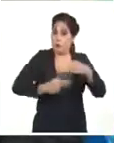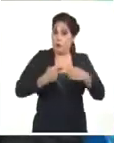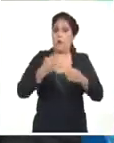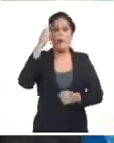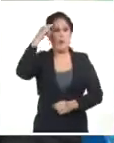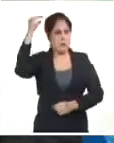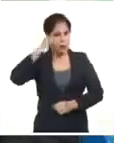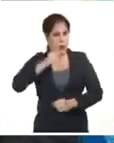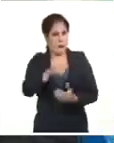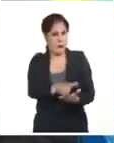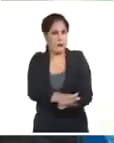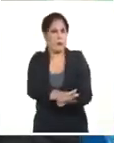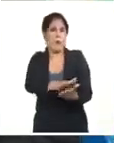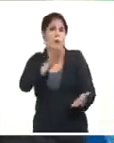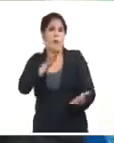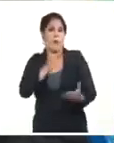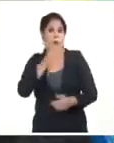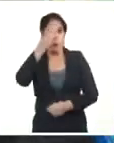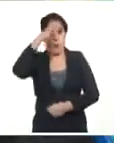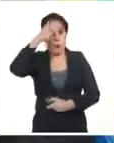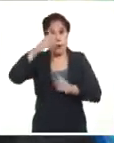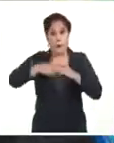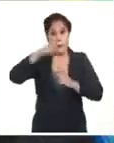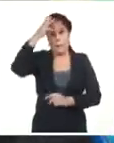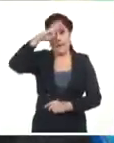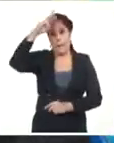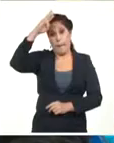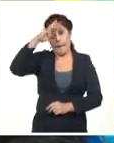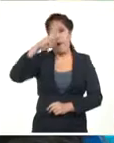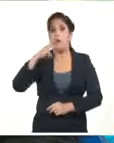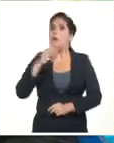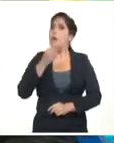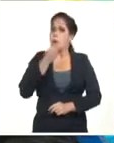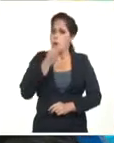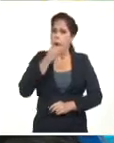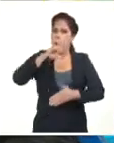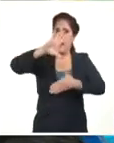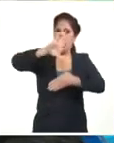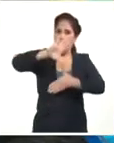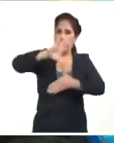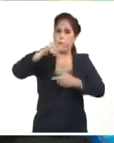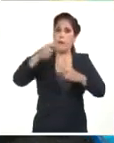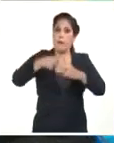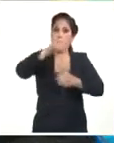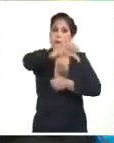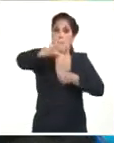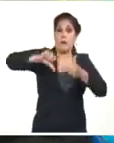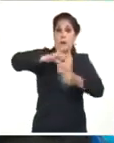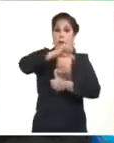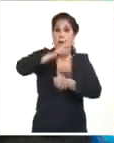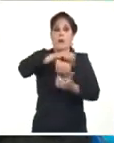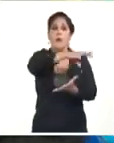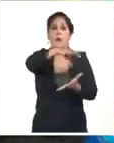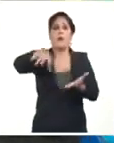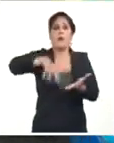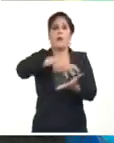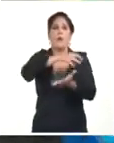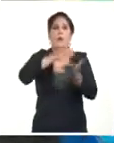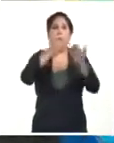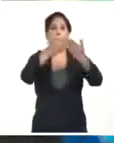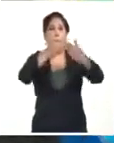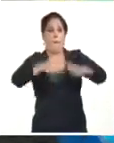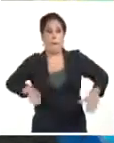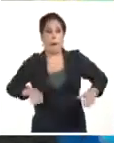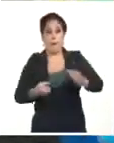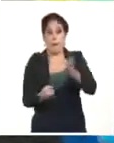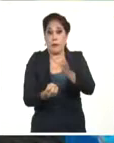reconoce el compromiso de ambas naciones con la proclama de América Latina y el Caribe como zona de paz, que fue